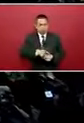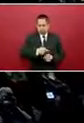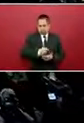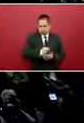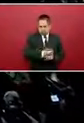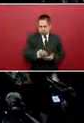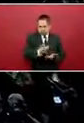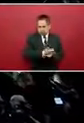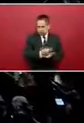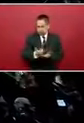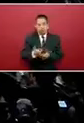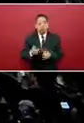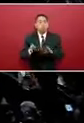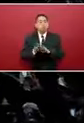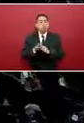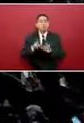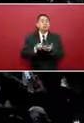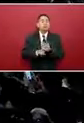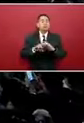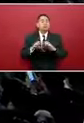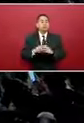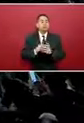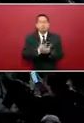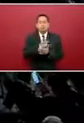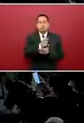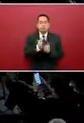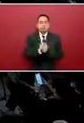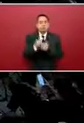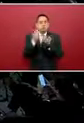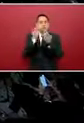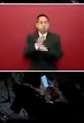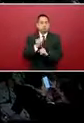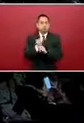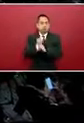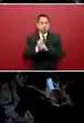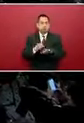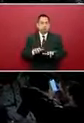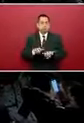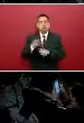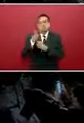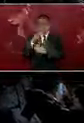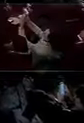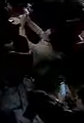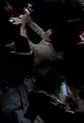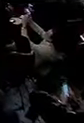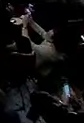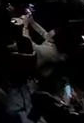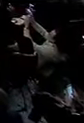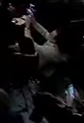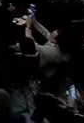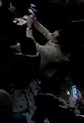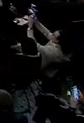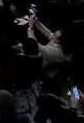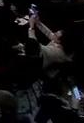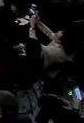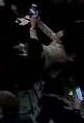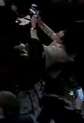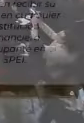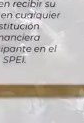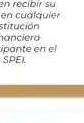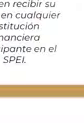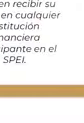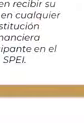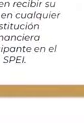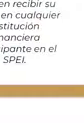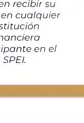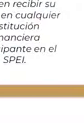lo cual utiliza el sistema de pagos electrónicos interbancarios de Banco de México, mejor conocido como el SPEI. El